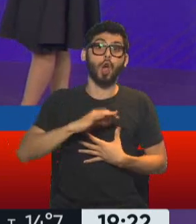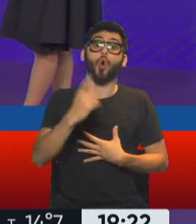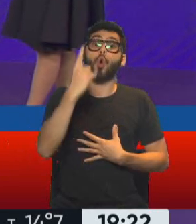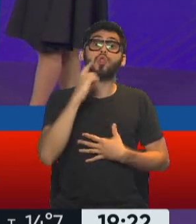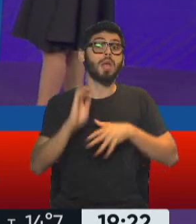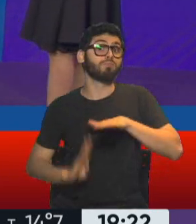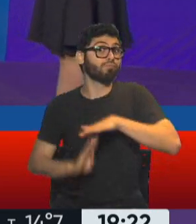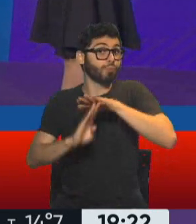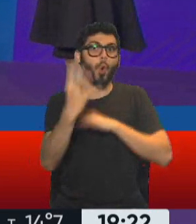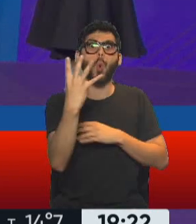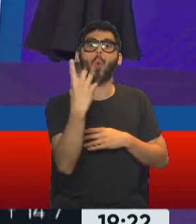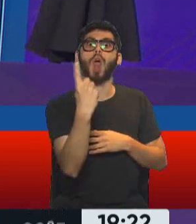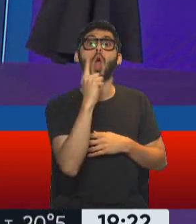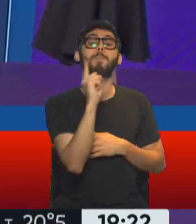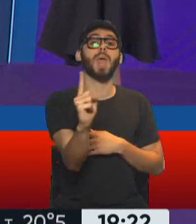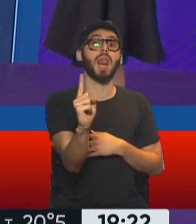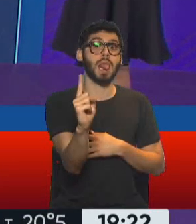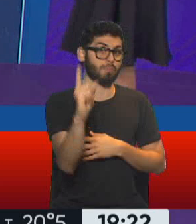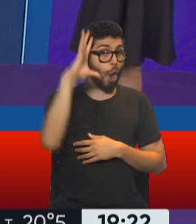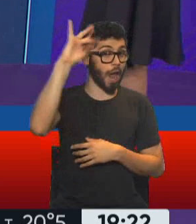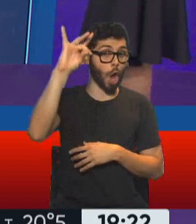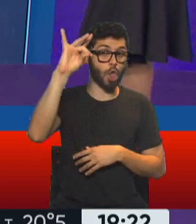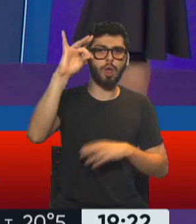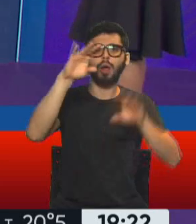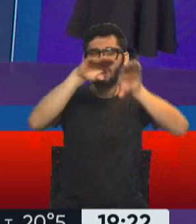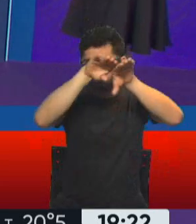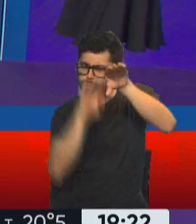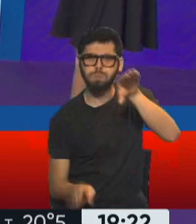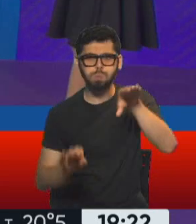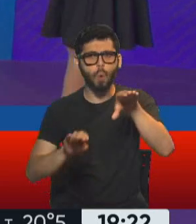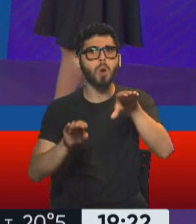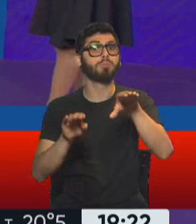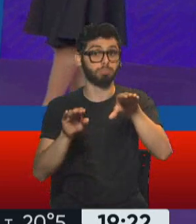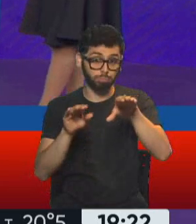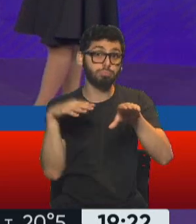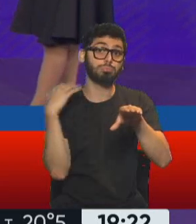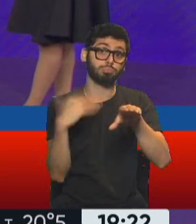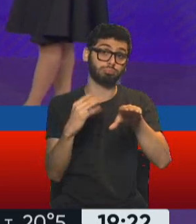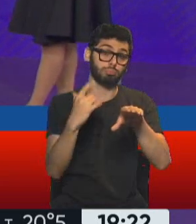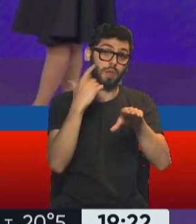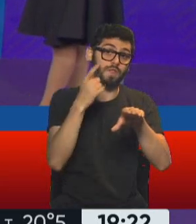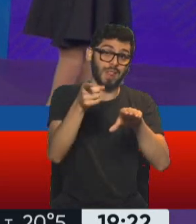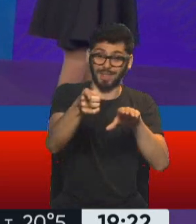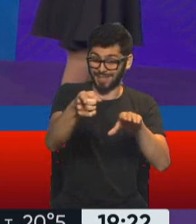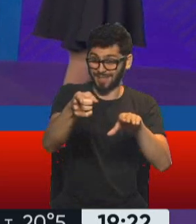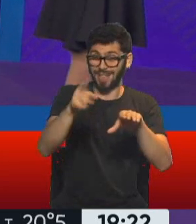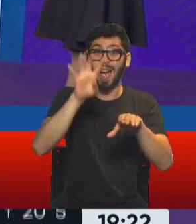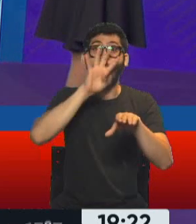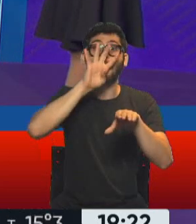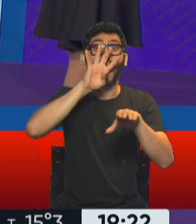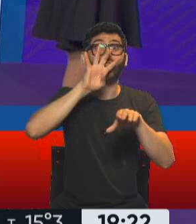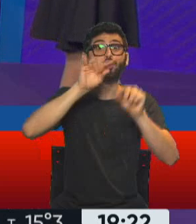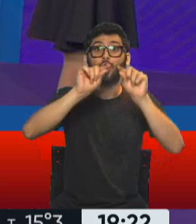día. ¿Sí? ¿Y cómo han bajado? Han bajado, pero en forma muy, muy importante. Claro. Estamos allá al ladito suyo. La barra amarilla le